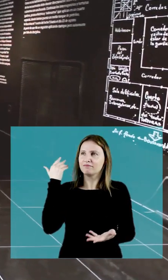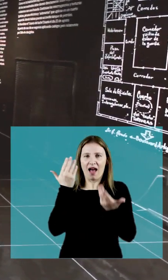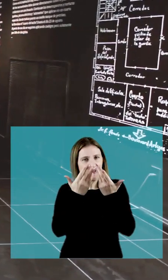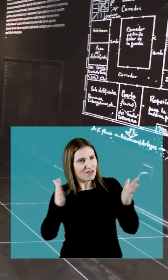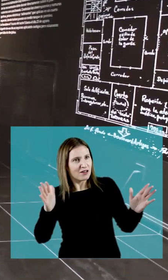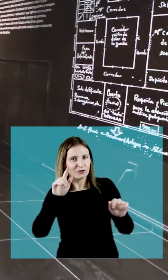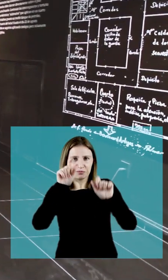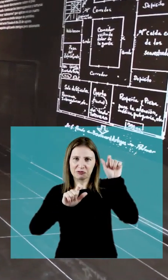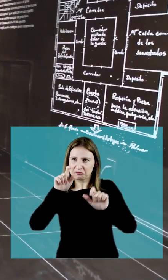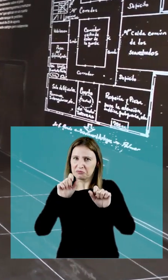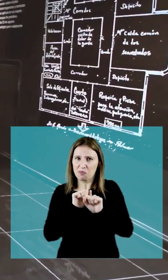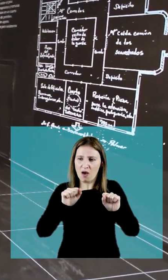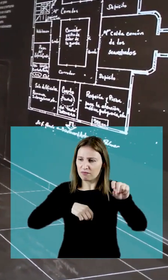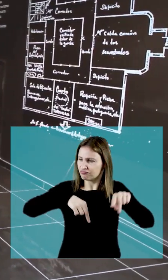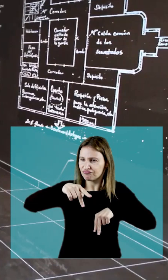al público.